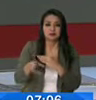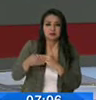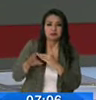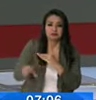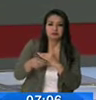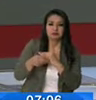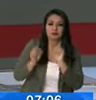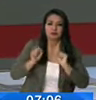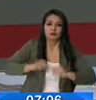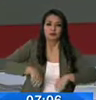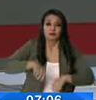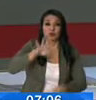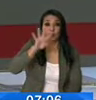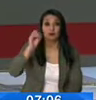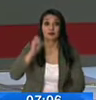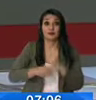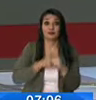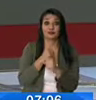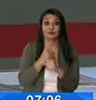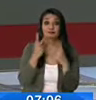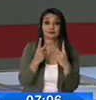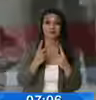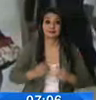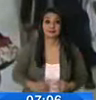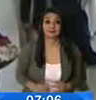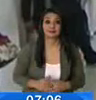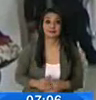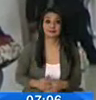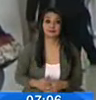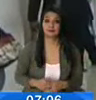agravantes podrían llegar a 40 años. Veamos.